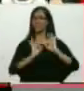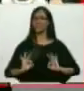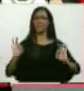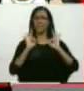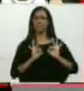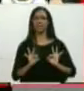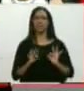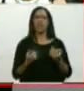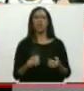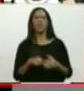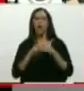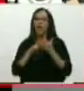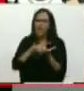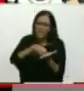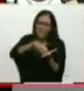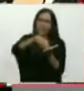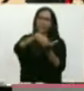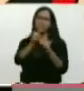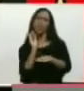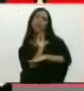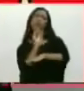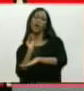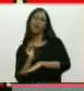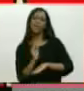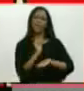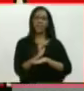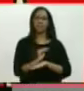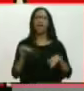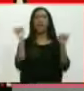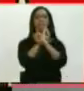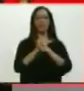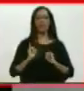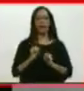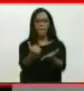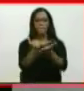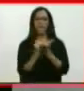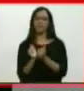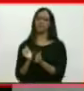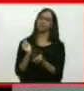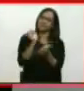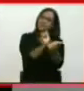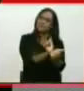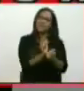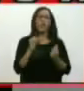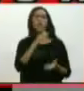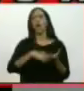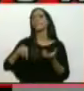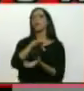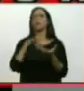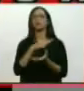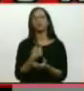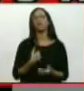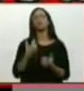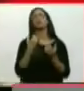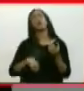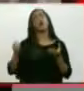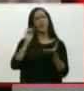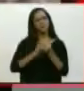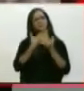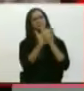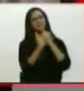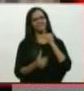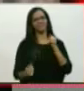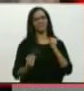los rastrojos lo amparan. Y es que al final me van a deportar, eso no es problemas yo me vuelvo a volar. Me tiro